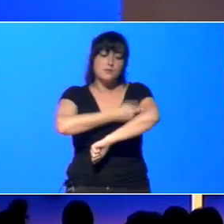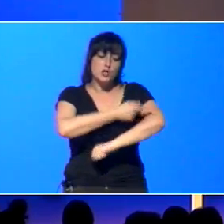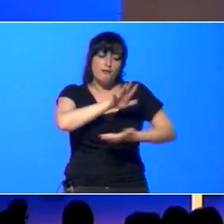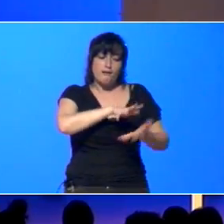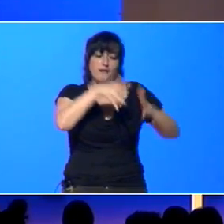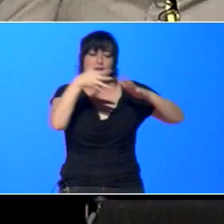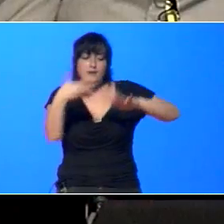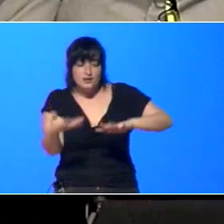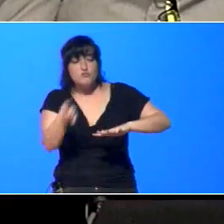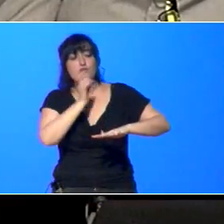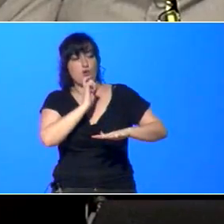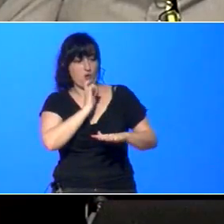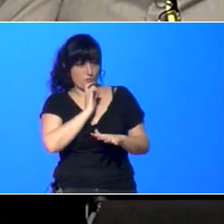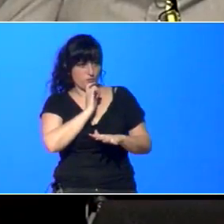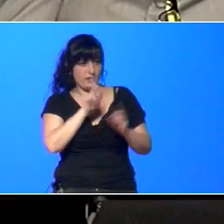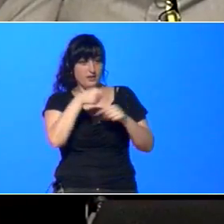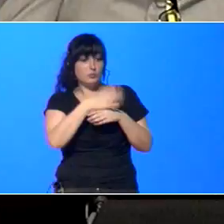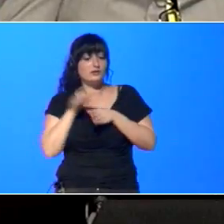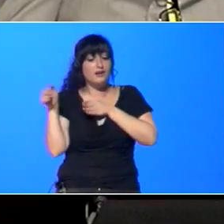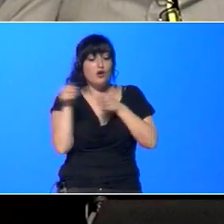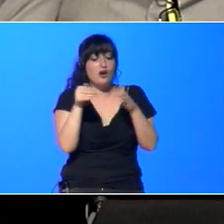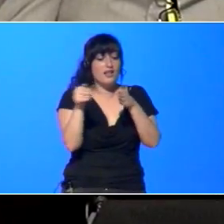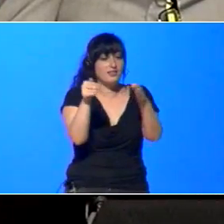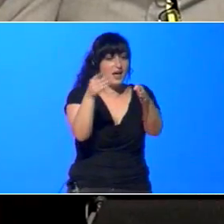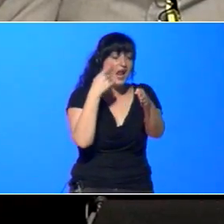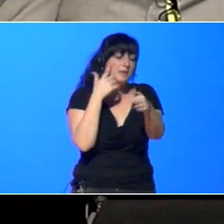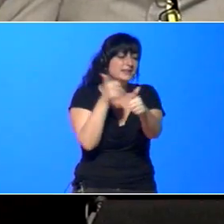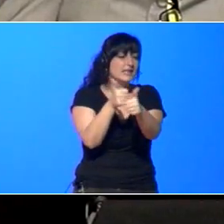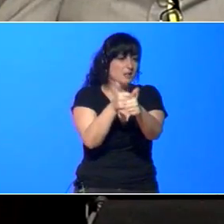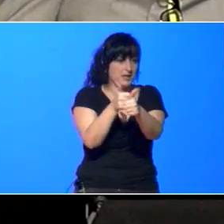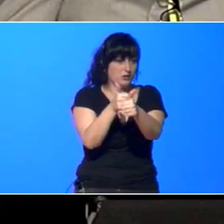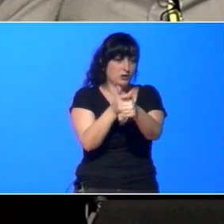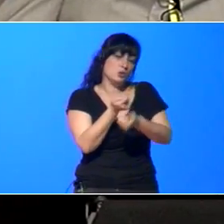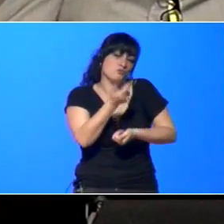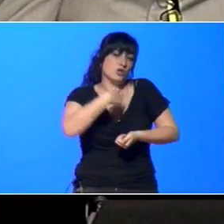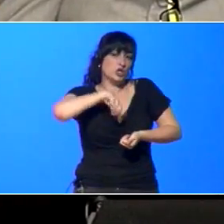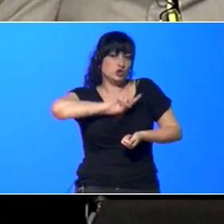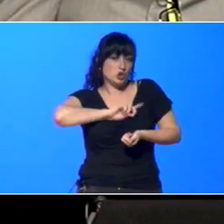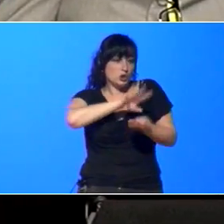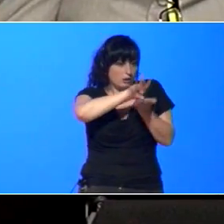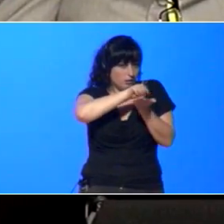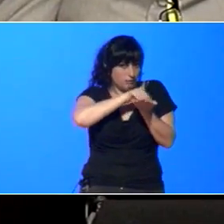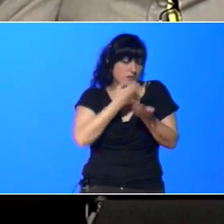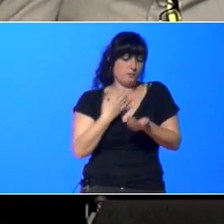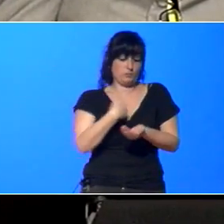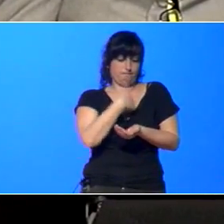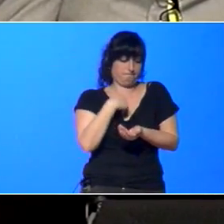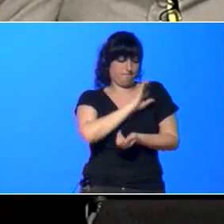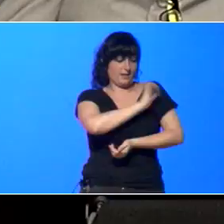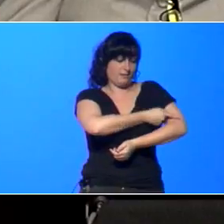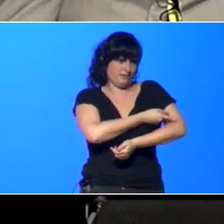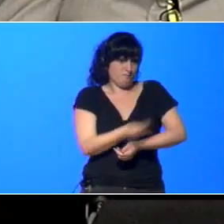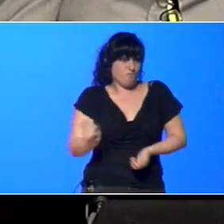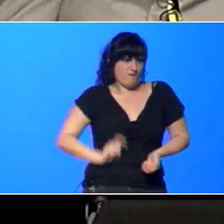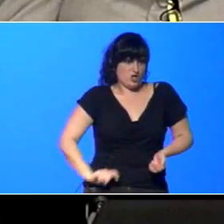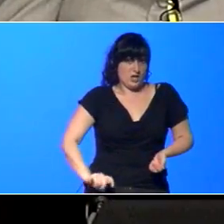vamos a orientar a hacer un seguimiento de caso, que es un poco lo que nosotros recogíamos por parte del profesional de educación física, es, joder, está muy